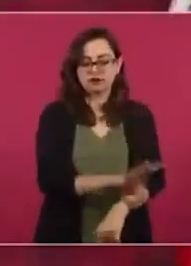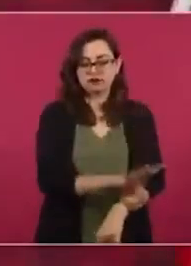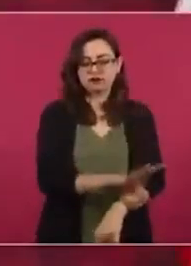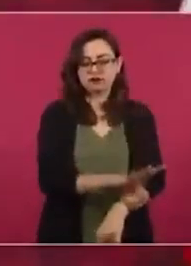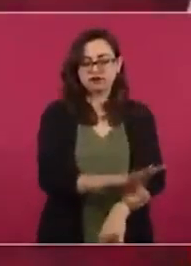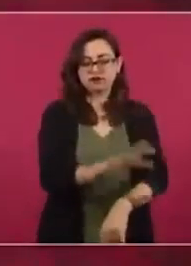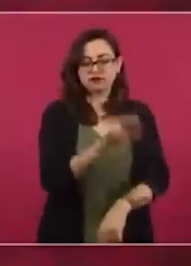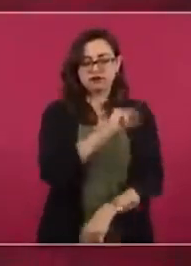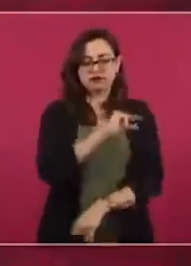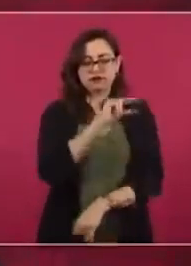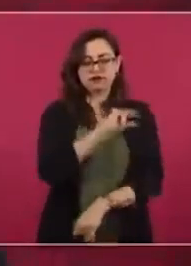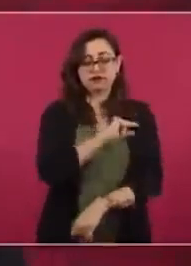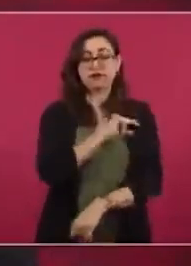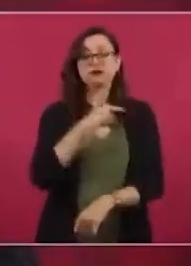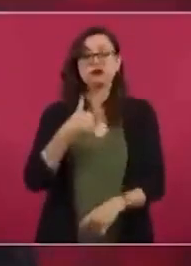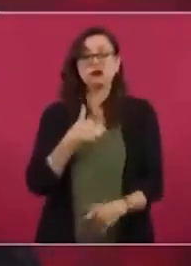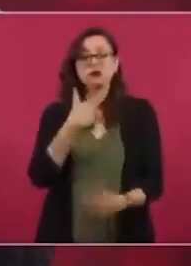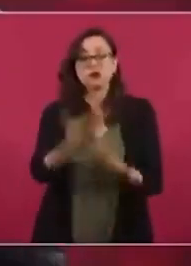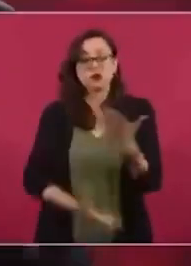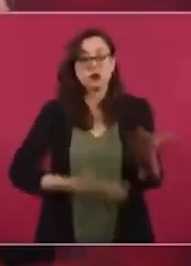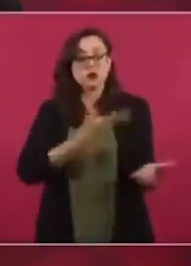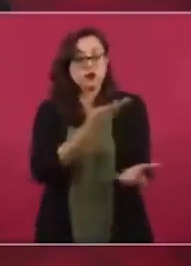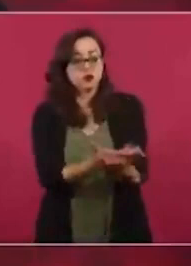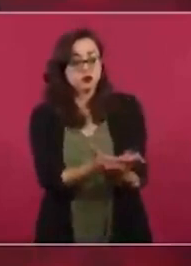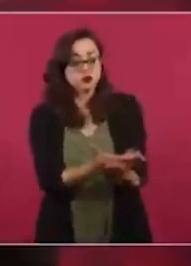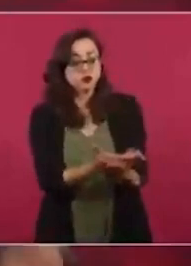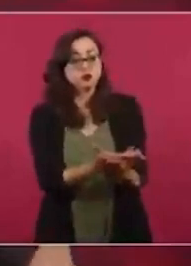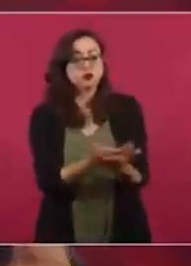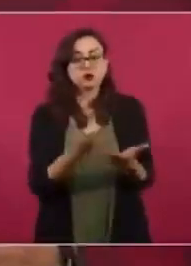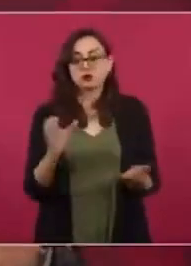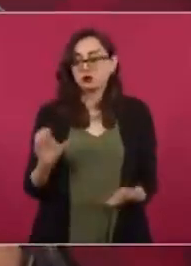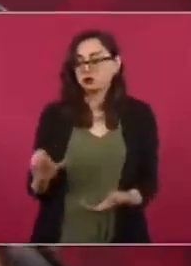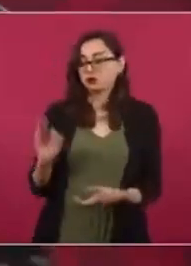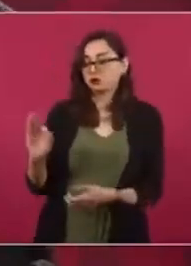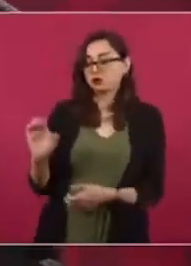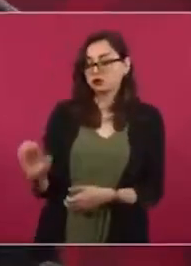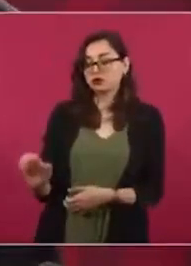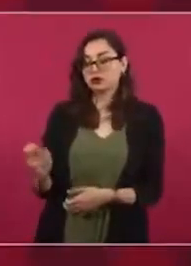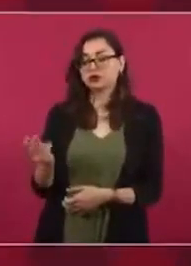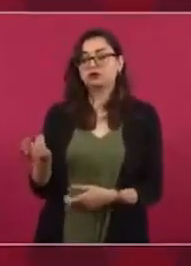54% la Comisión Federal, que la necesitamos.